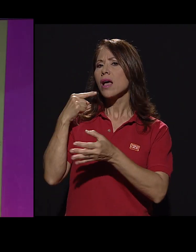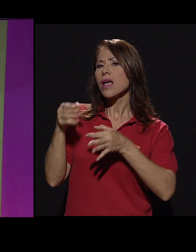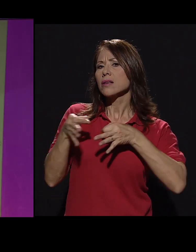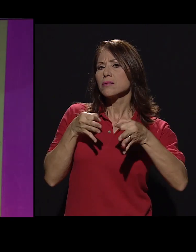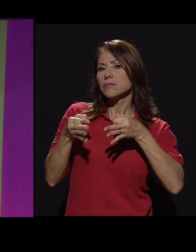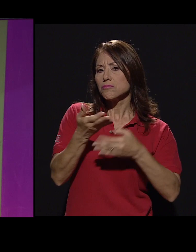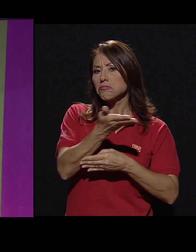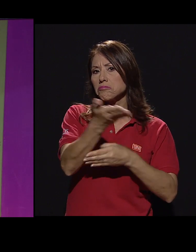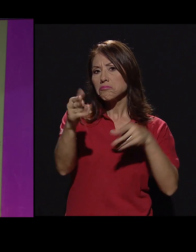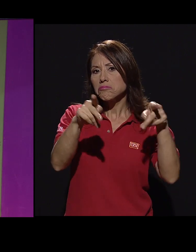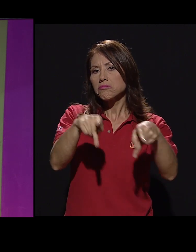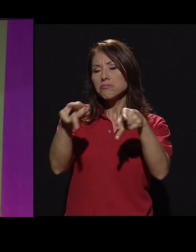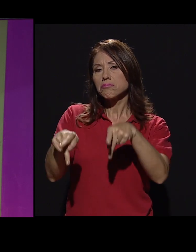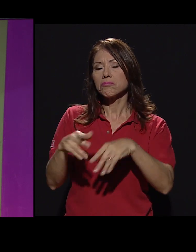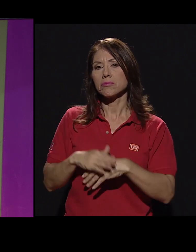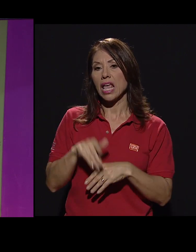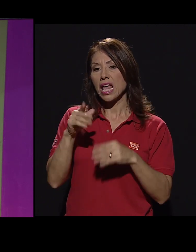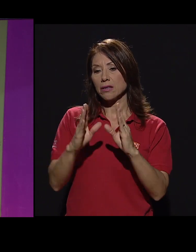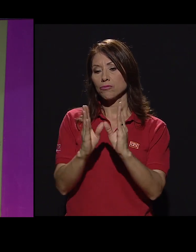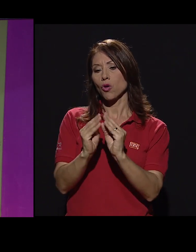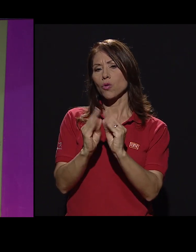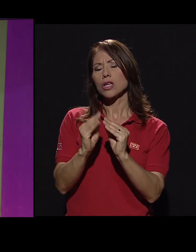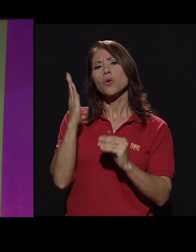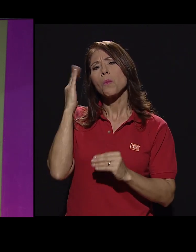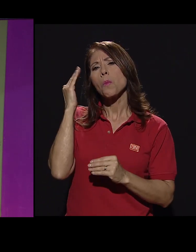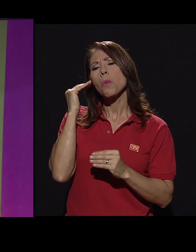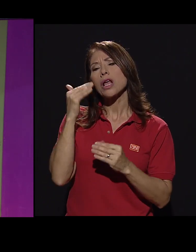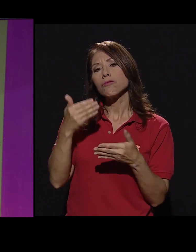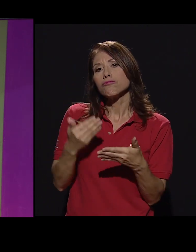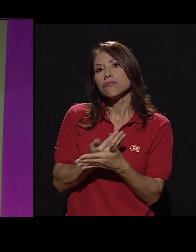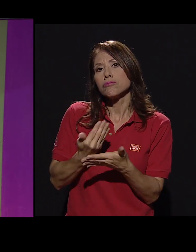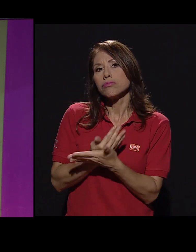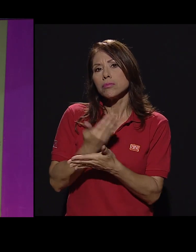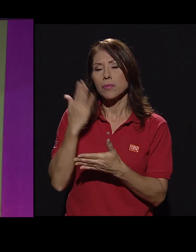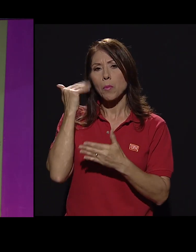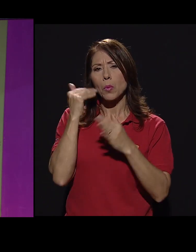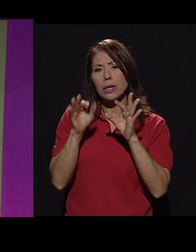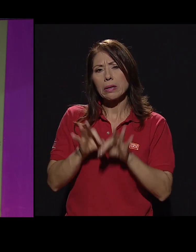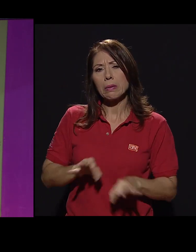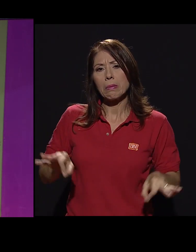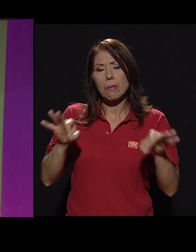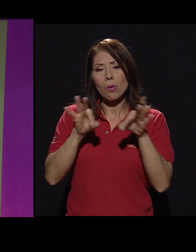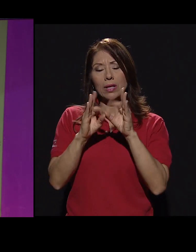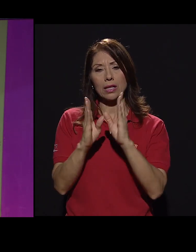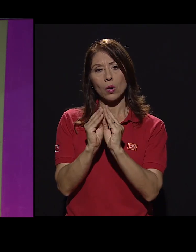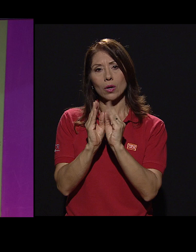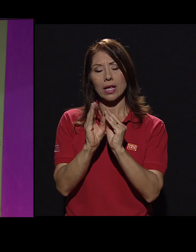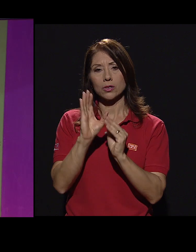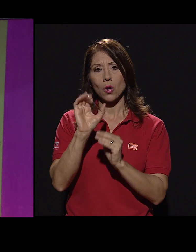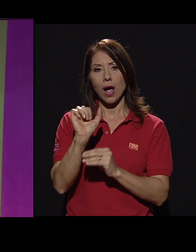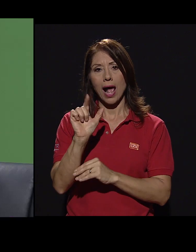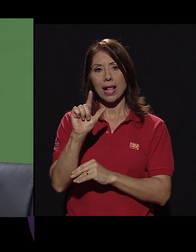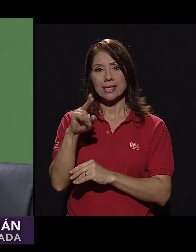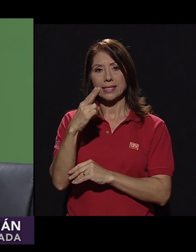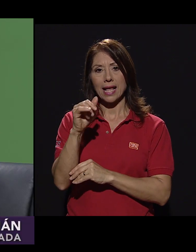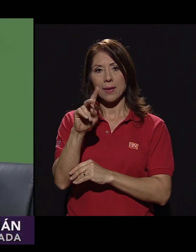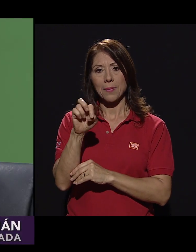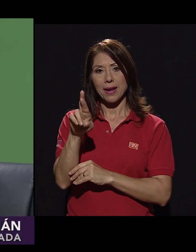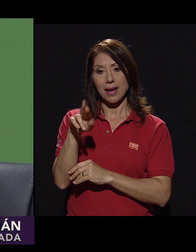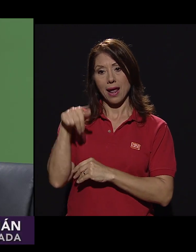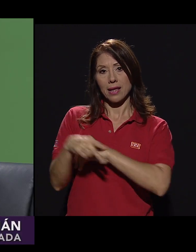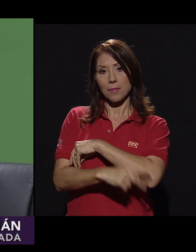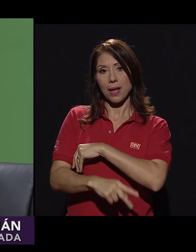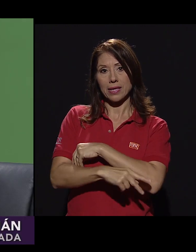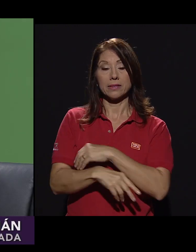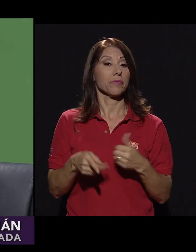explicarle a la gente ¿Por qué es innovador este congreso? ¿Y por qué es importante que se realice un congreso sobre Alzheimer en el país? Bueno,